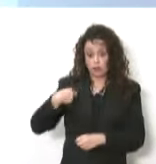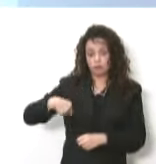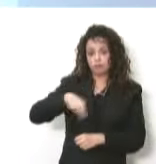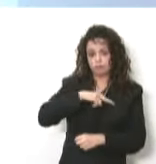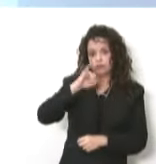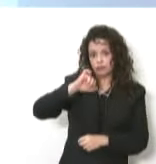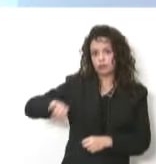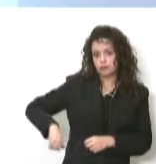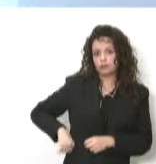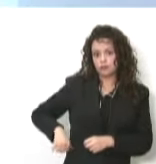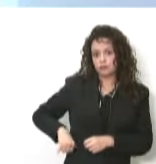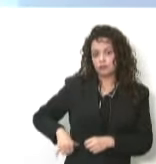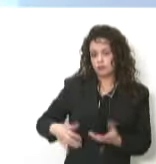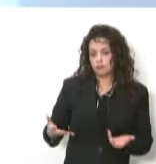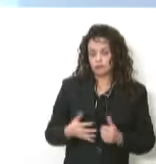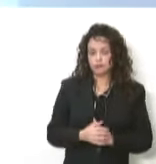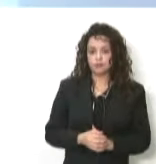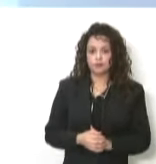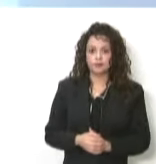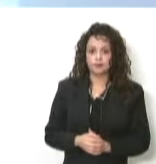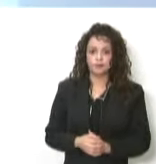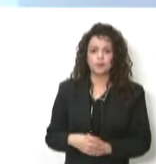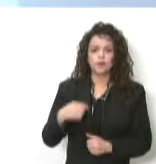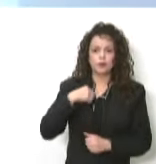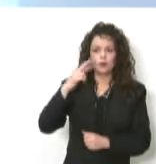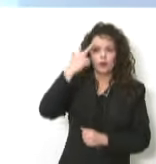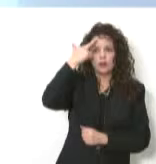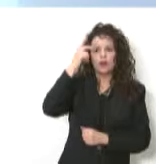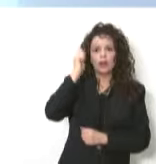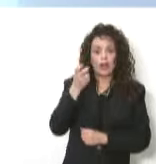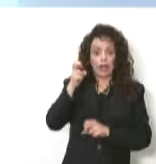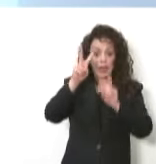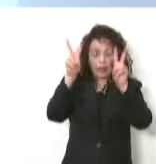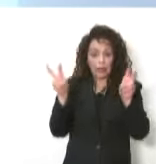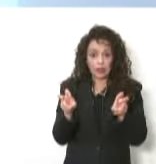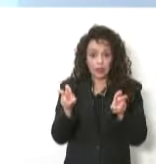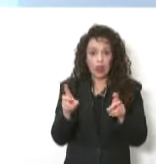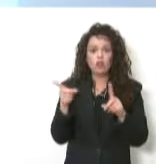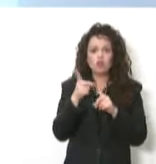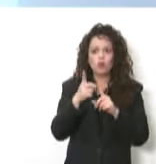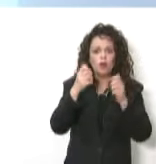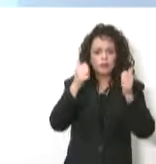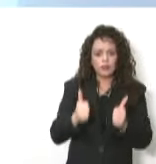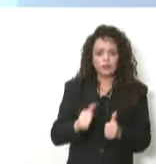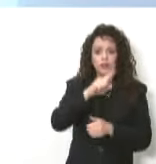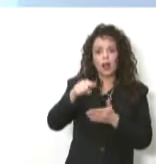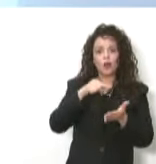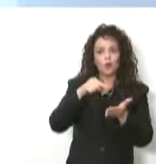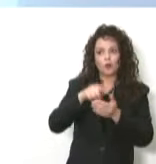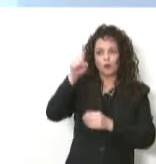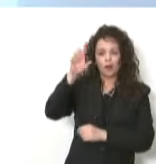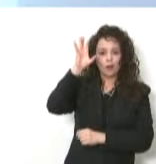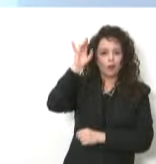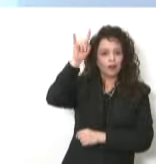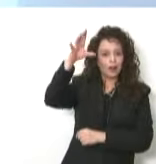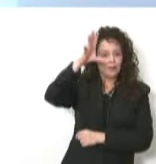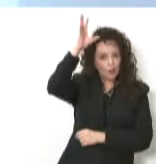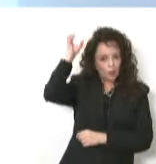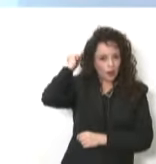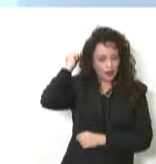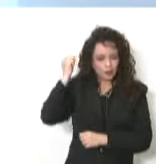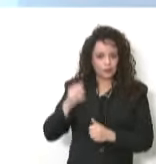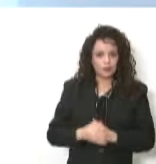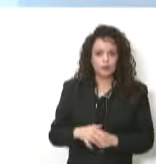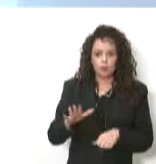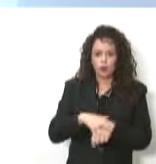ese momento, recuerdo, una referencia a que el asunto estaba situado en Cuernavaca, Morelos, y que por qué no estábamos haciendo